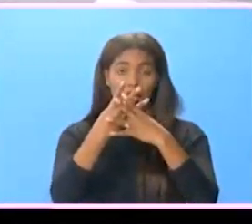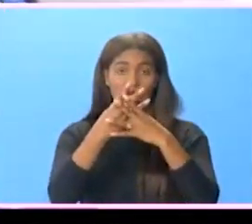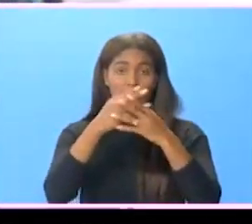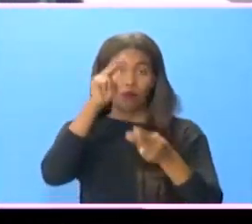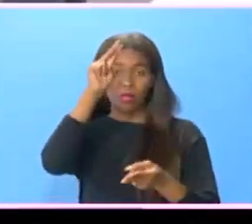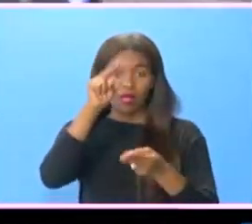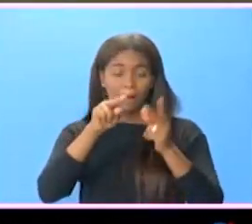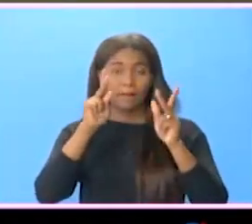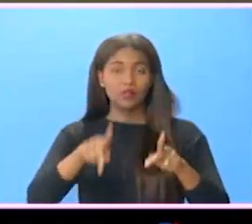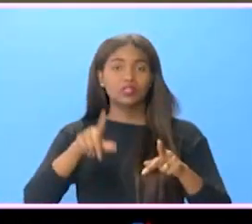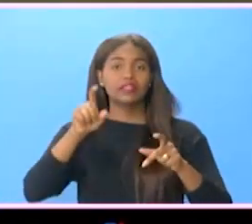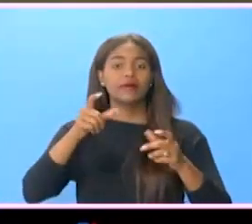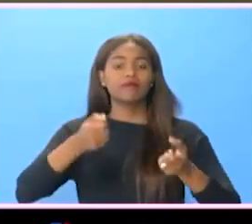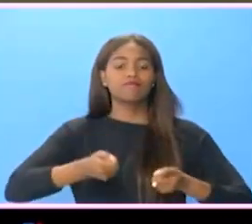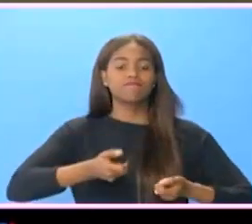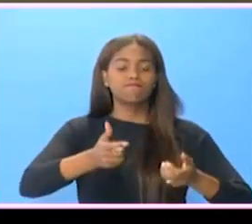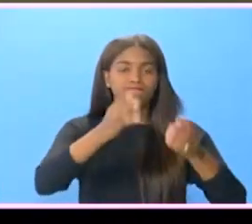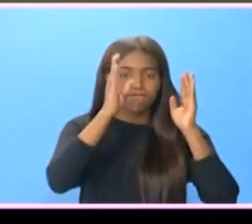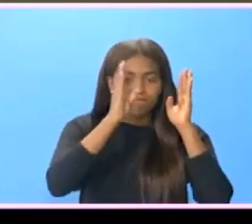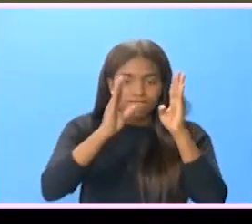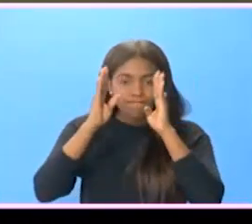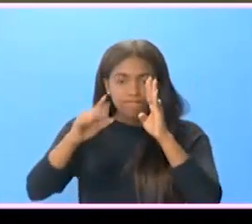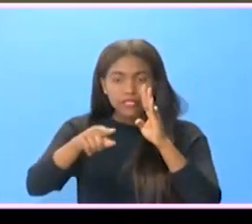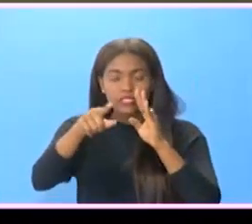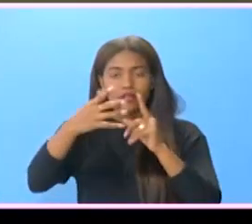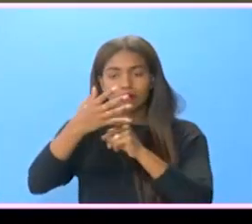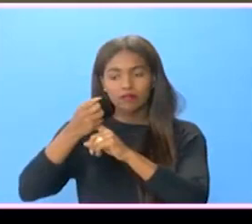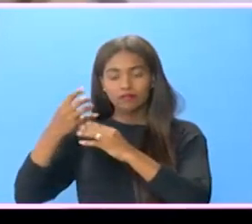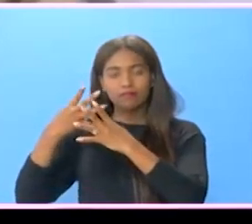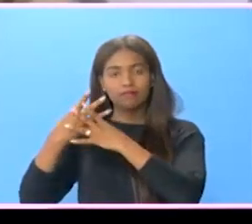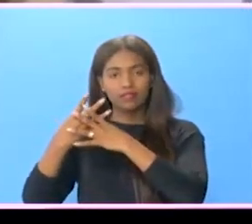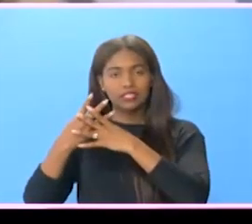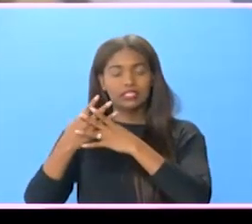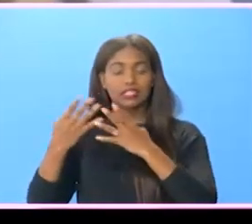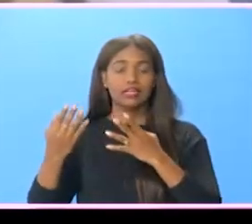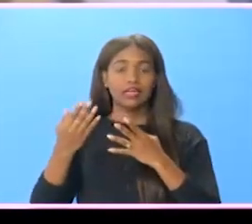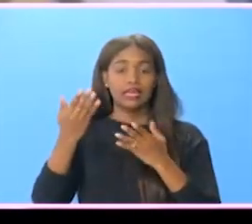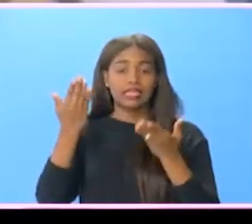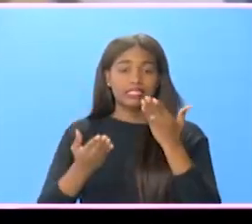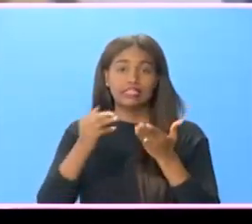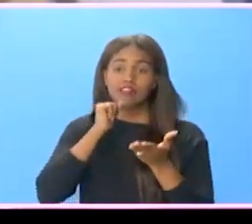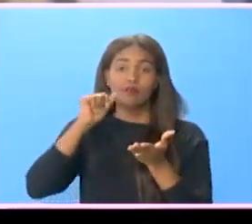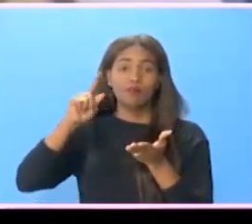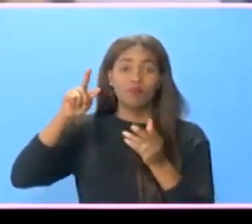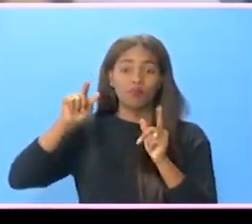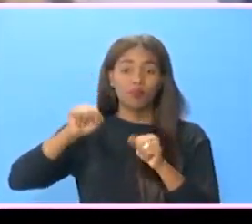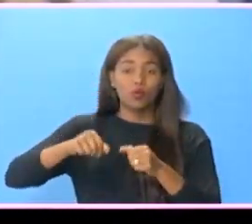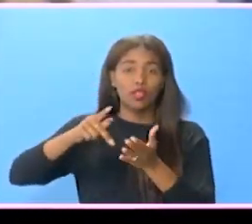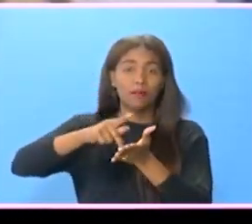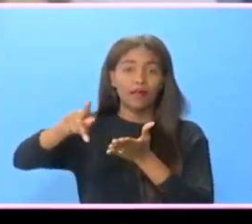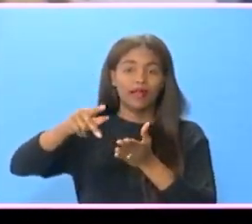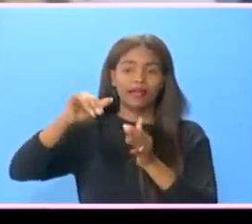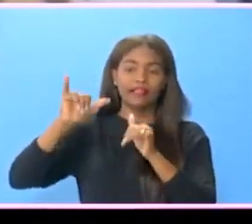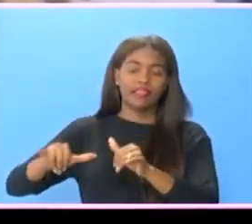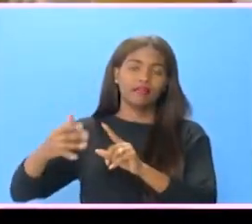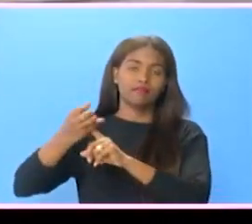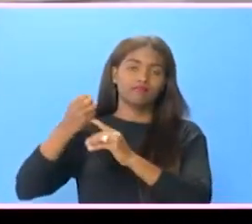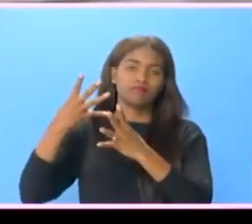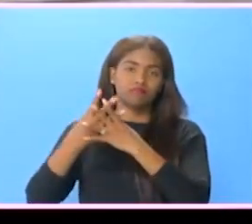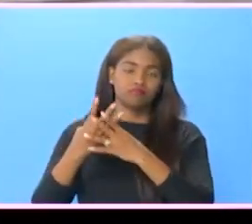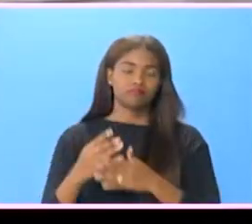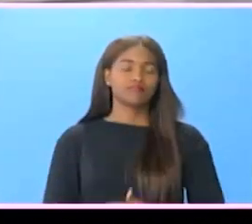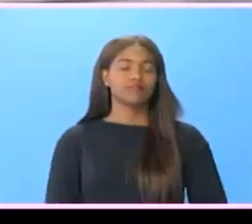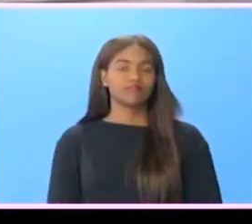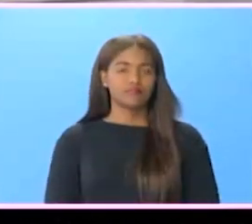propicio proveer de asistencia legal a aquellos privados de libertad que por no poder pagar permanecen en prisión.